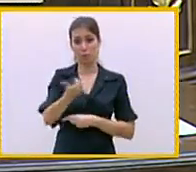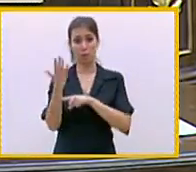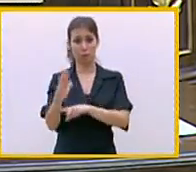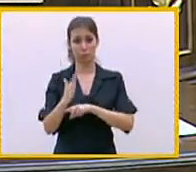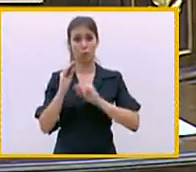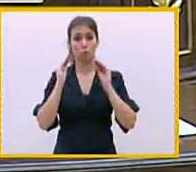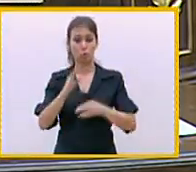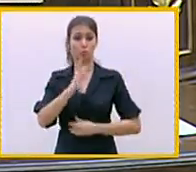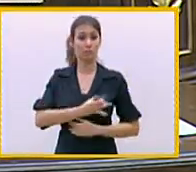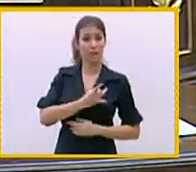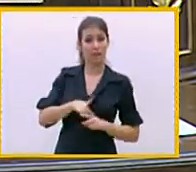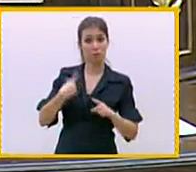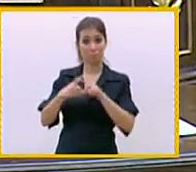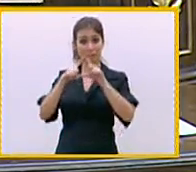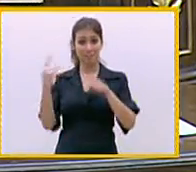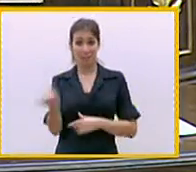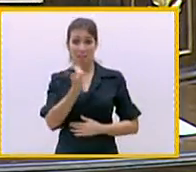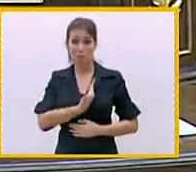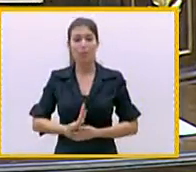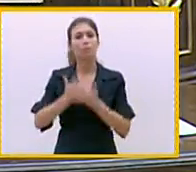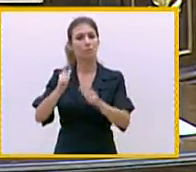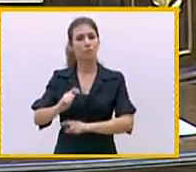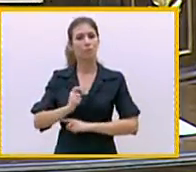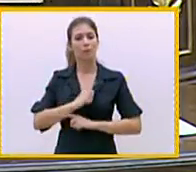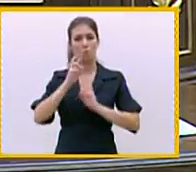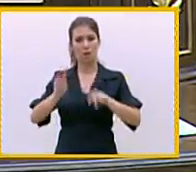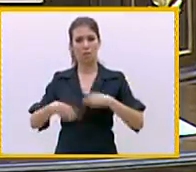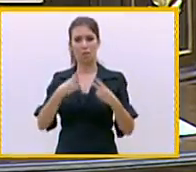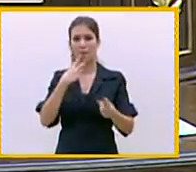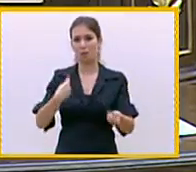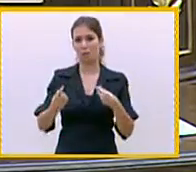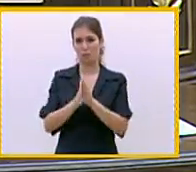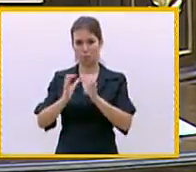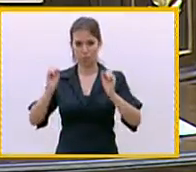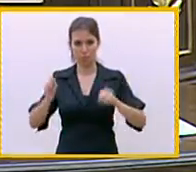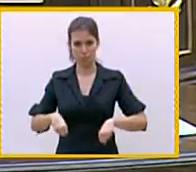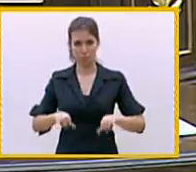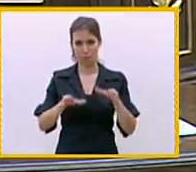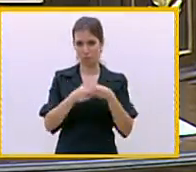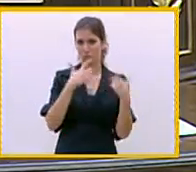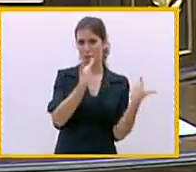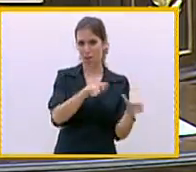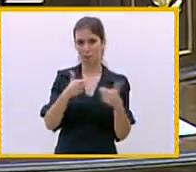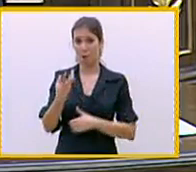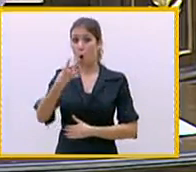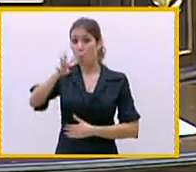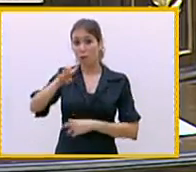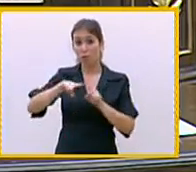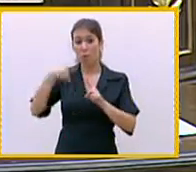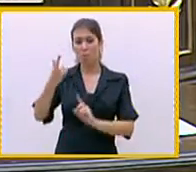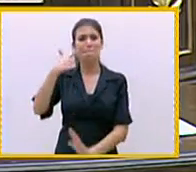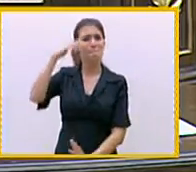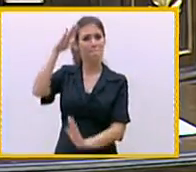empresarios abordaron la reforma de la negociación colectiva. 4 meses después, el proceso se interrumpió rodeado de